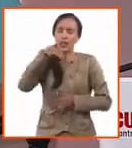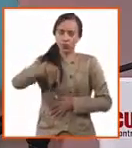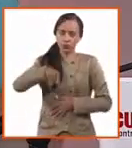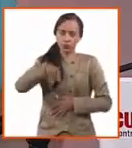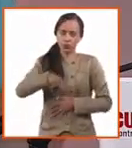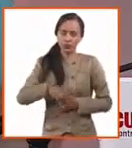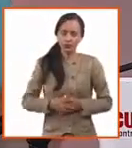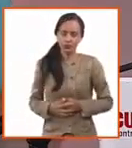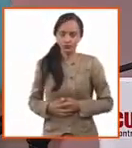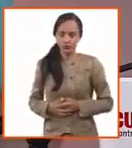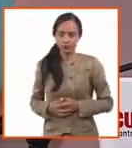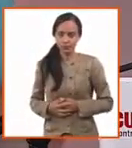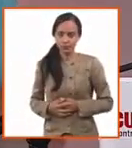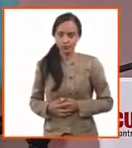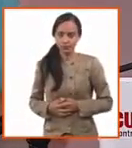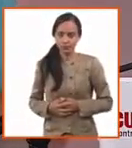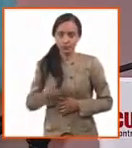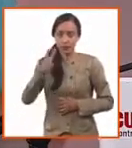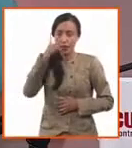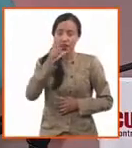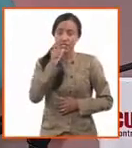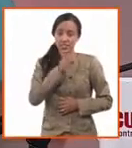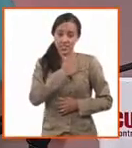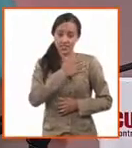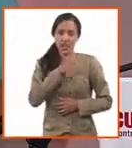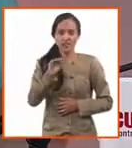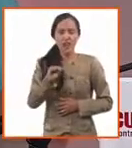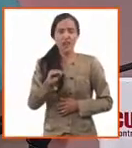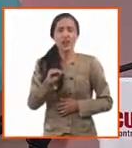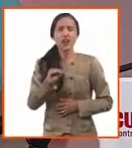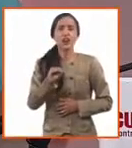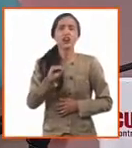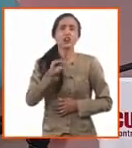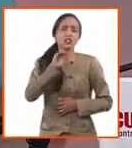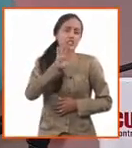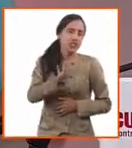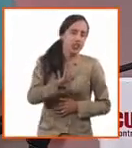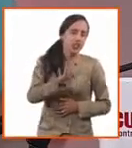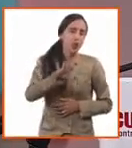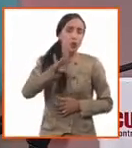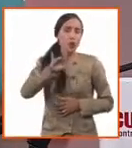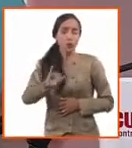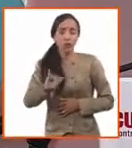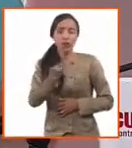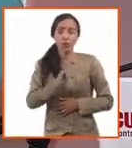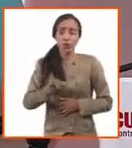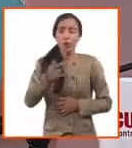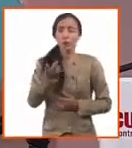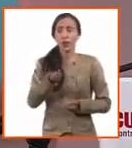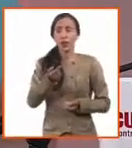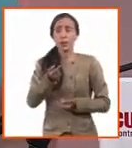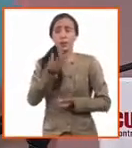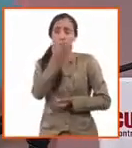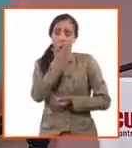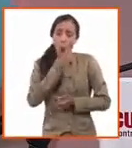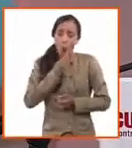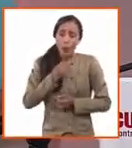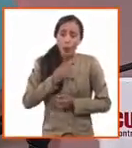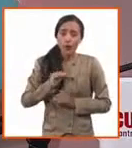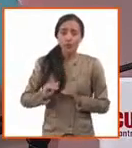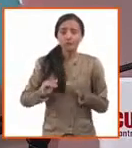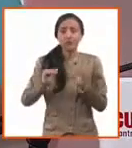juan valdez hablaba de cinco o seis generaciones políticas que ya están coexistiendo en en cuba hoy y esas